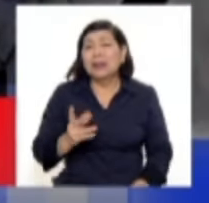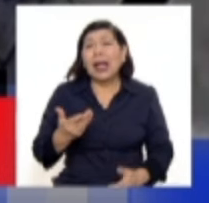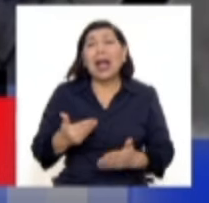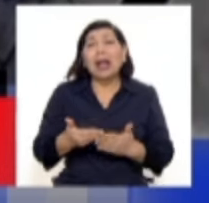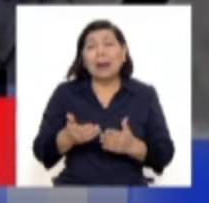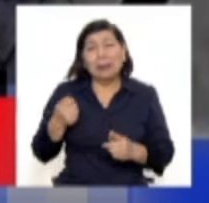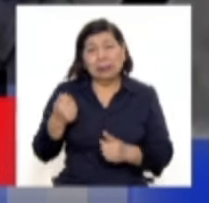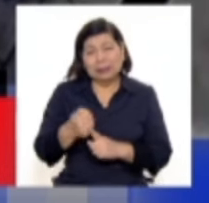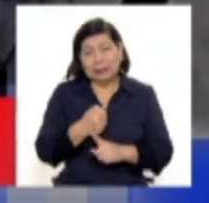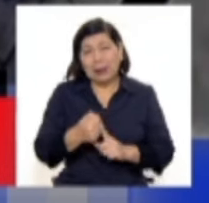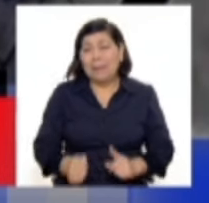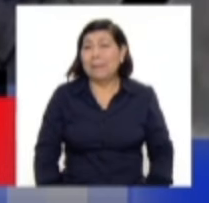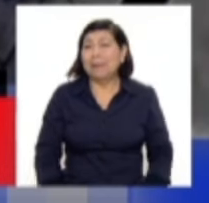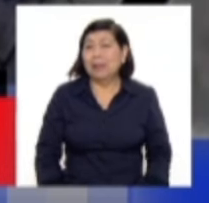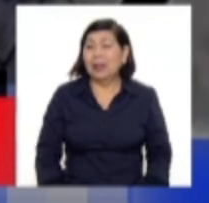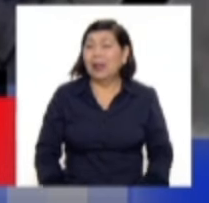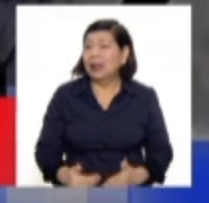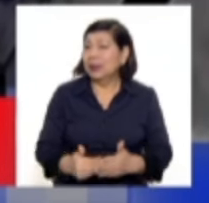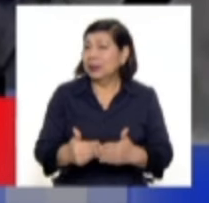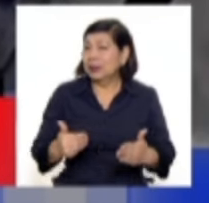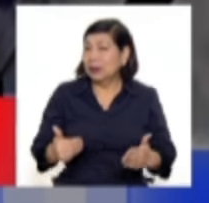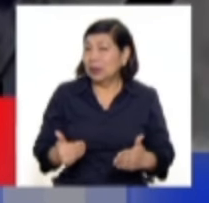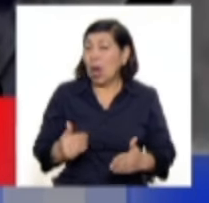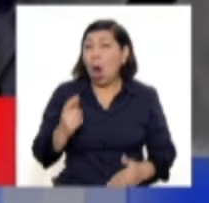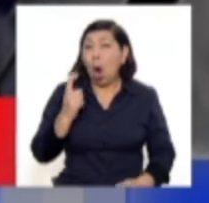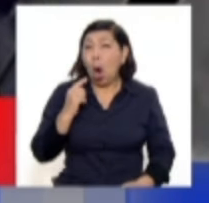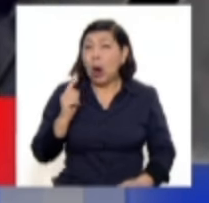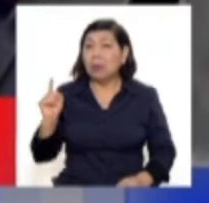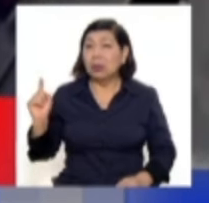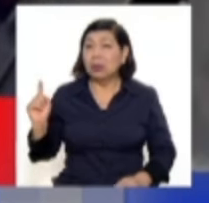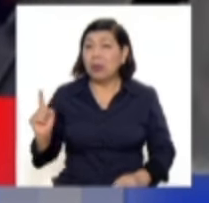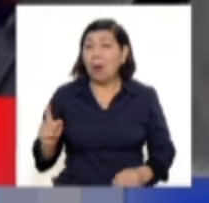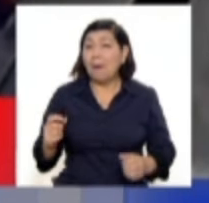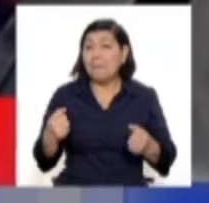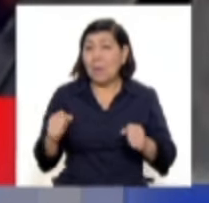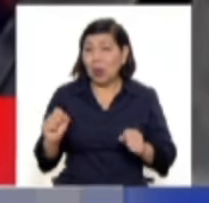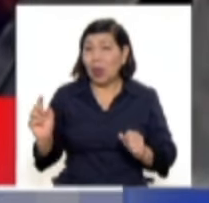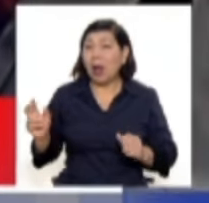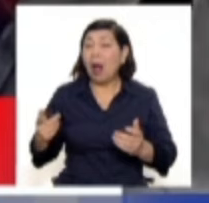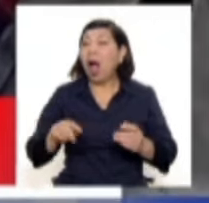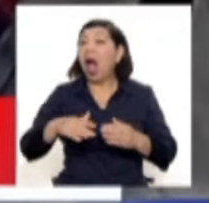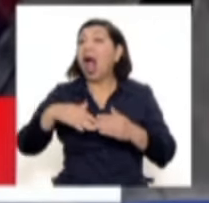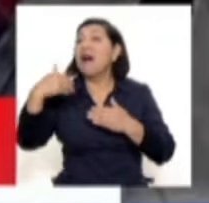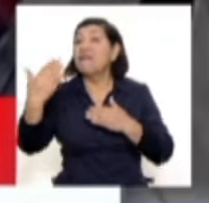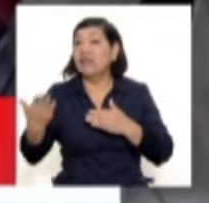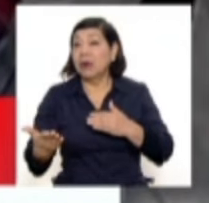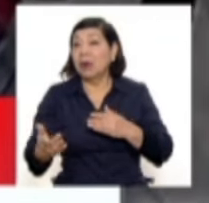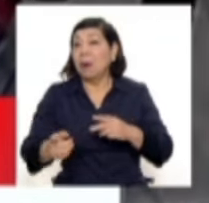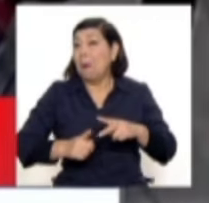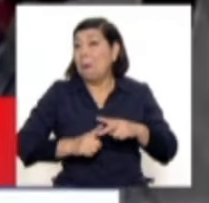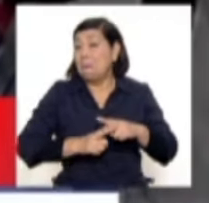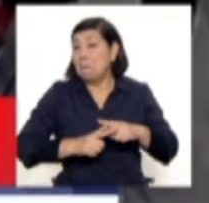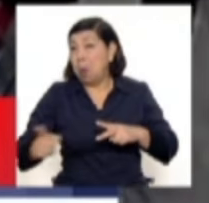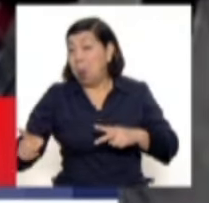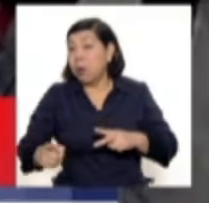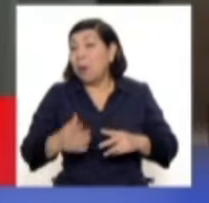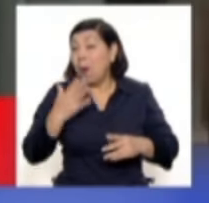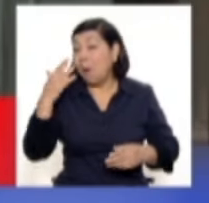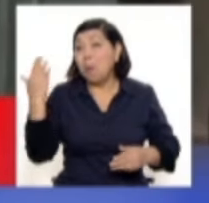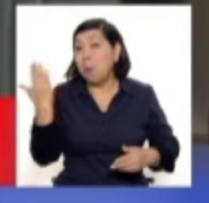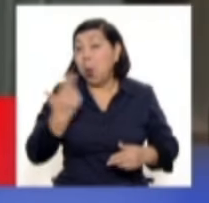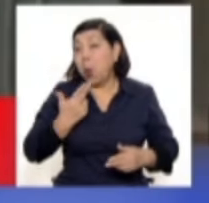agravado y agresión. Tras lo ocurrido, el sicario abordó una motocicleta que lo esperaba y huyó con rumbo